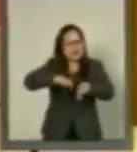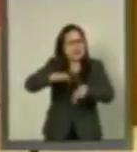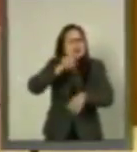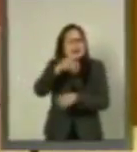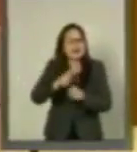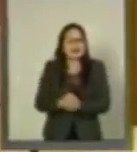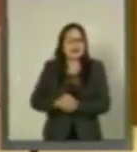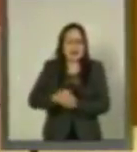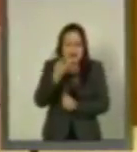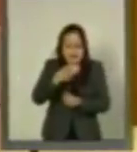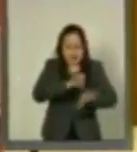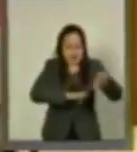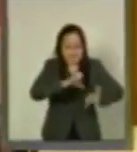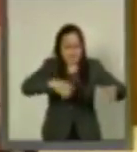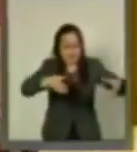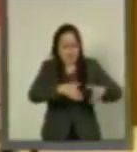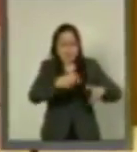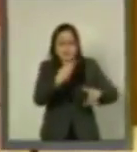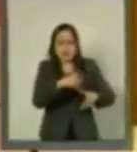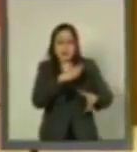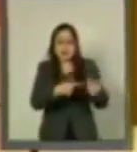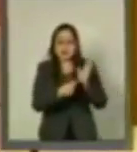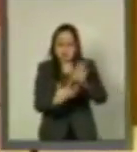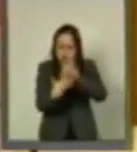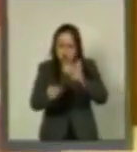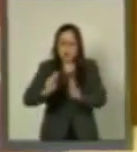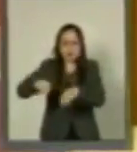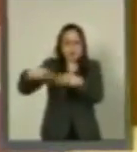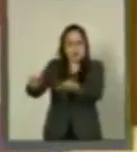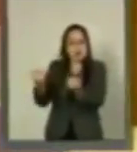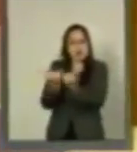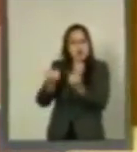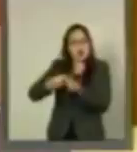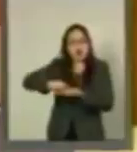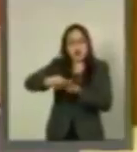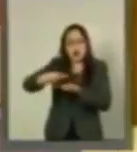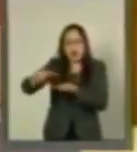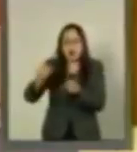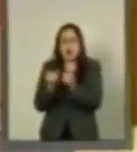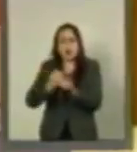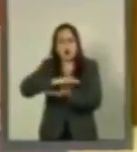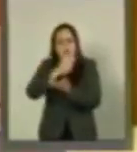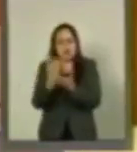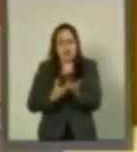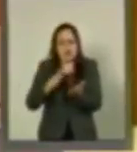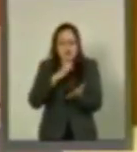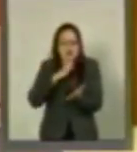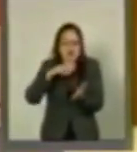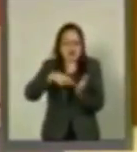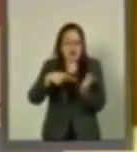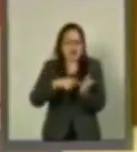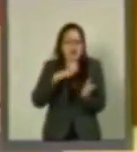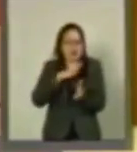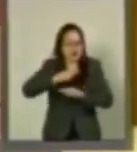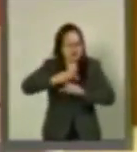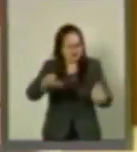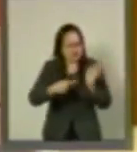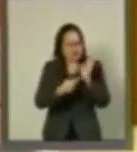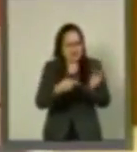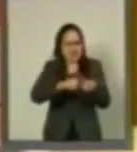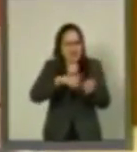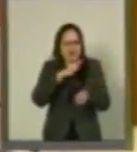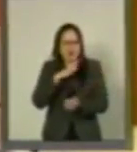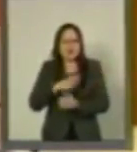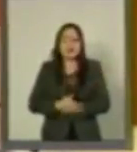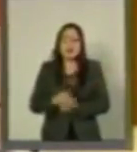de estas empresas, que le entregaré copia y que entrego también copia de los contratos que aquí están y que son de carácter público,